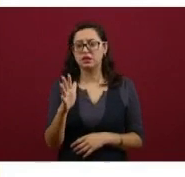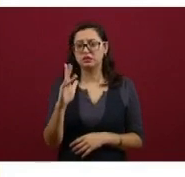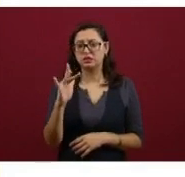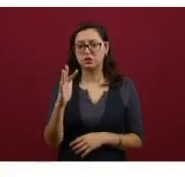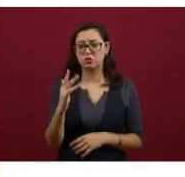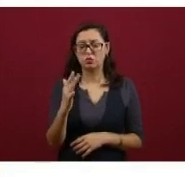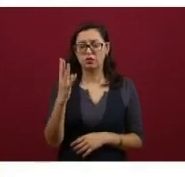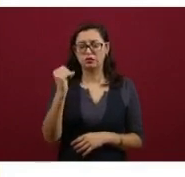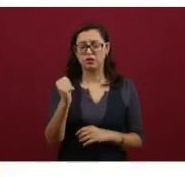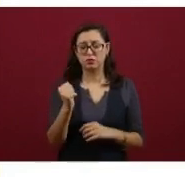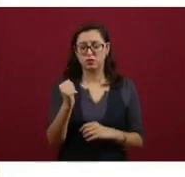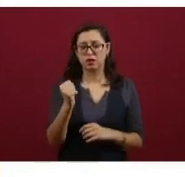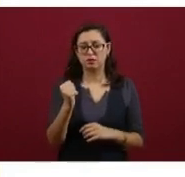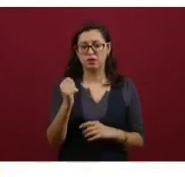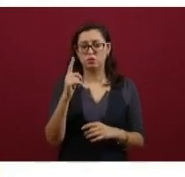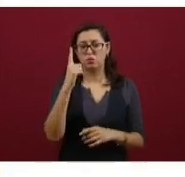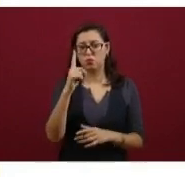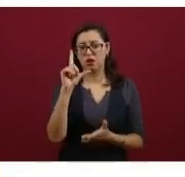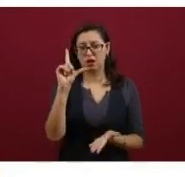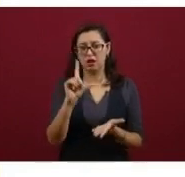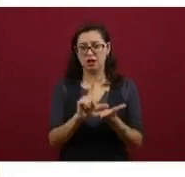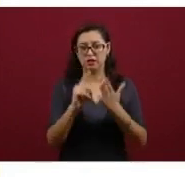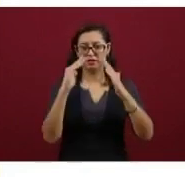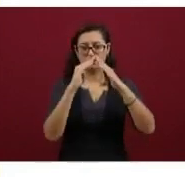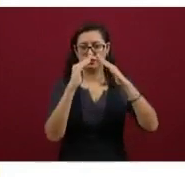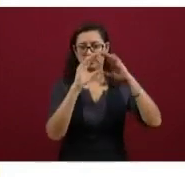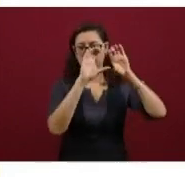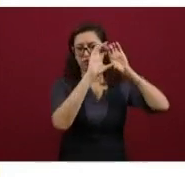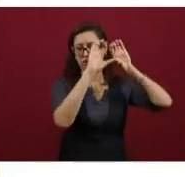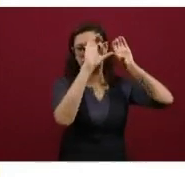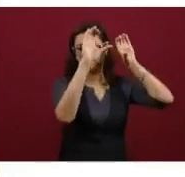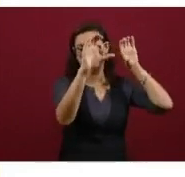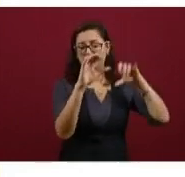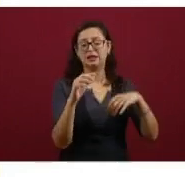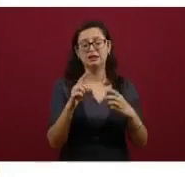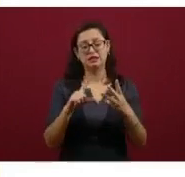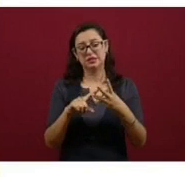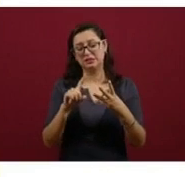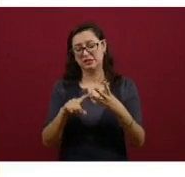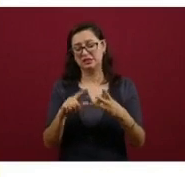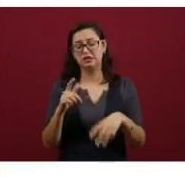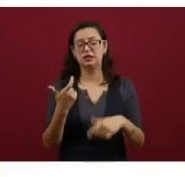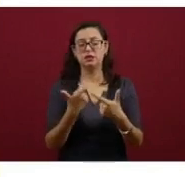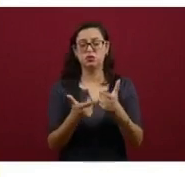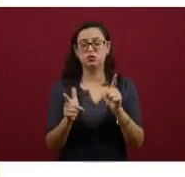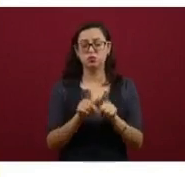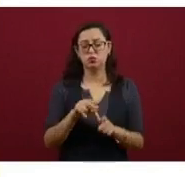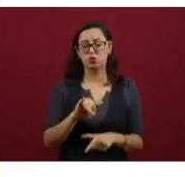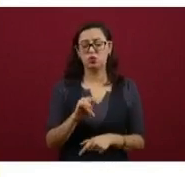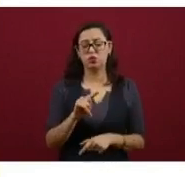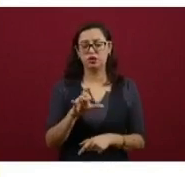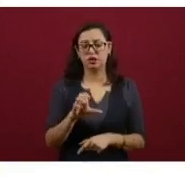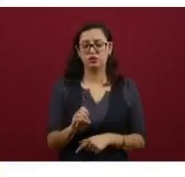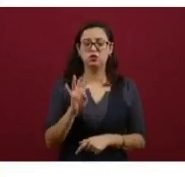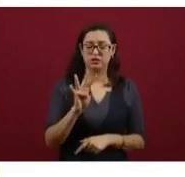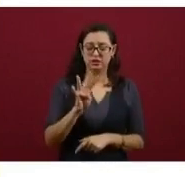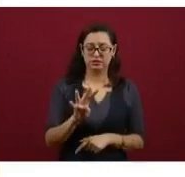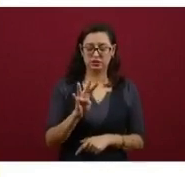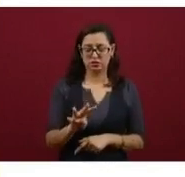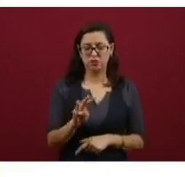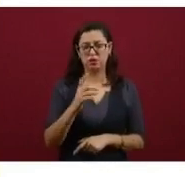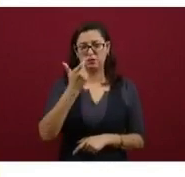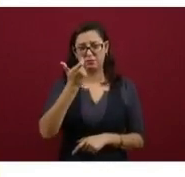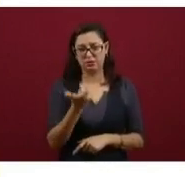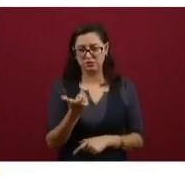litro para los estacionarios, y Grupo Nieto en tercer lugar de los más caros, dándolo a 19 pesos con 15 centavos el kilo para